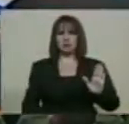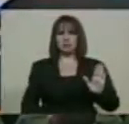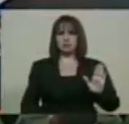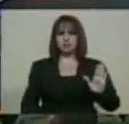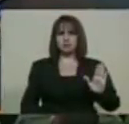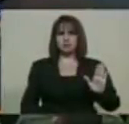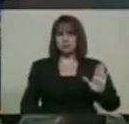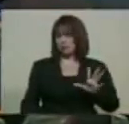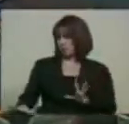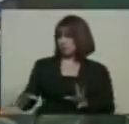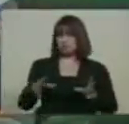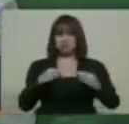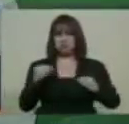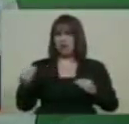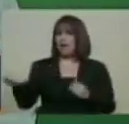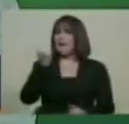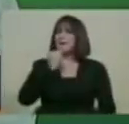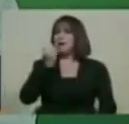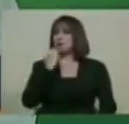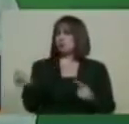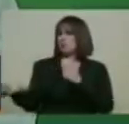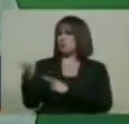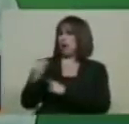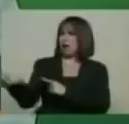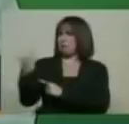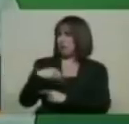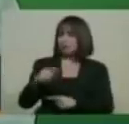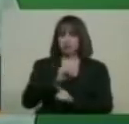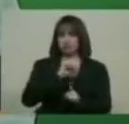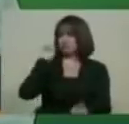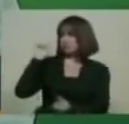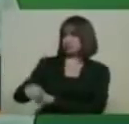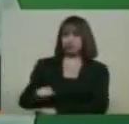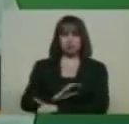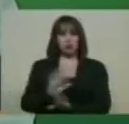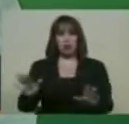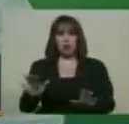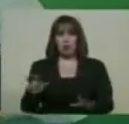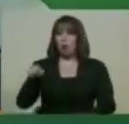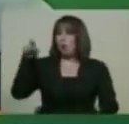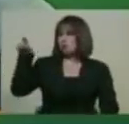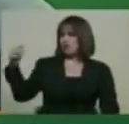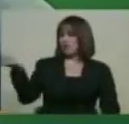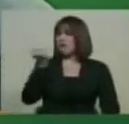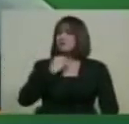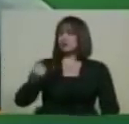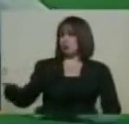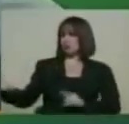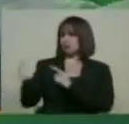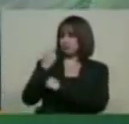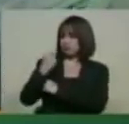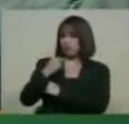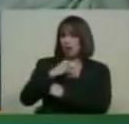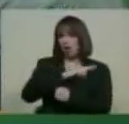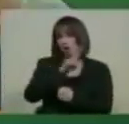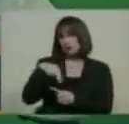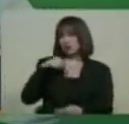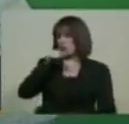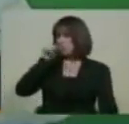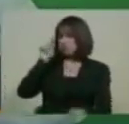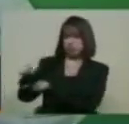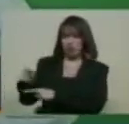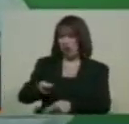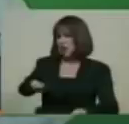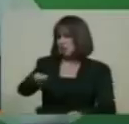no aceptaremos un abuso más de ese imperio. Y por cada abuso de ustedes habrá una espada de